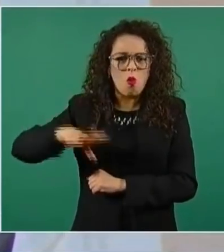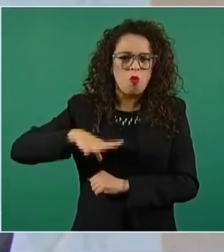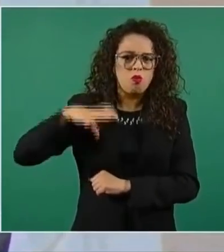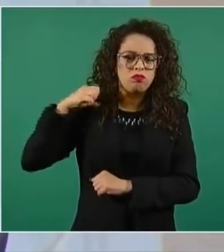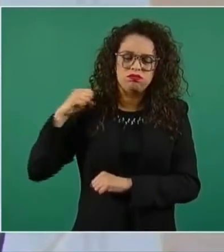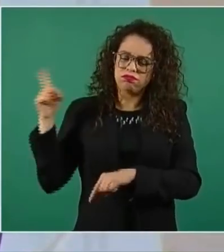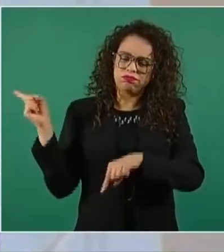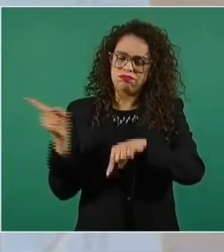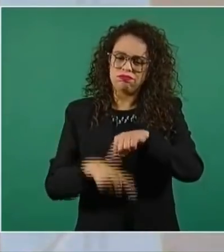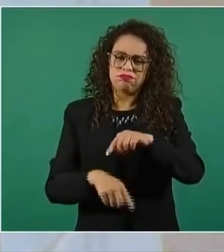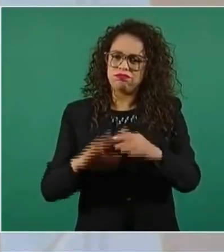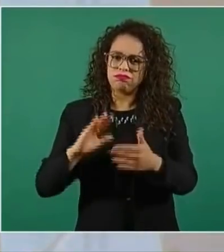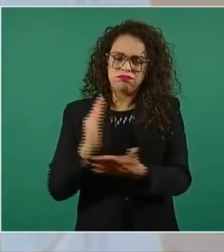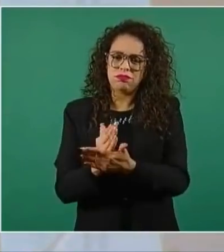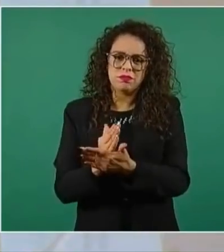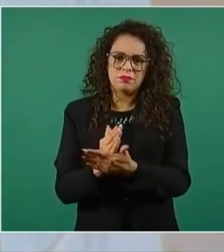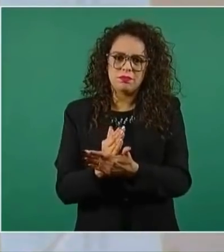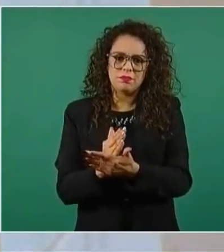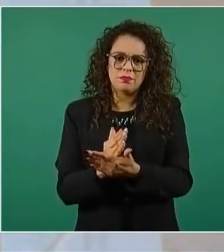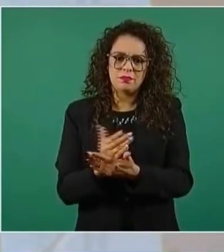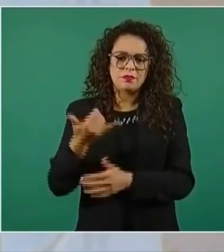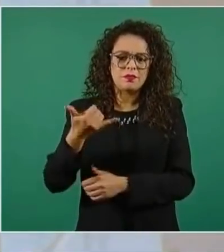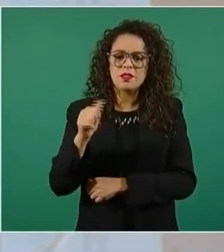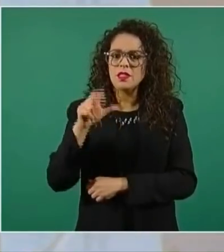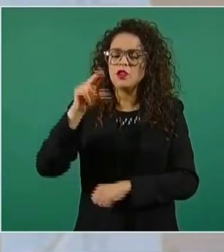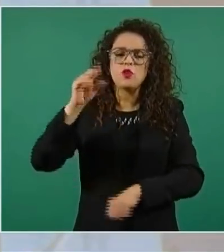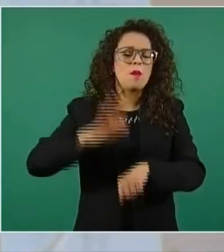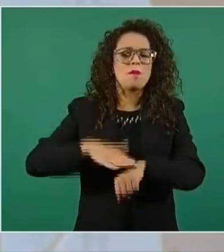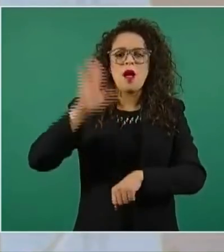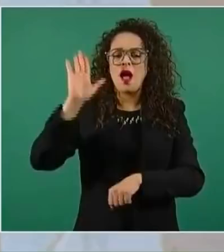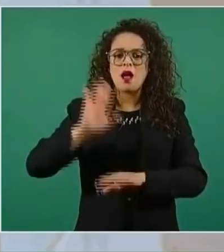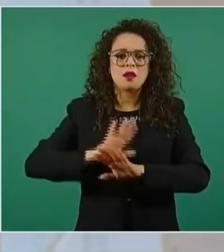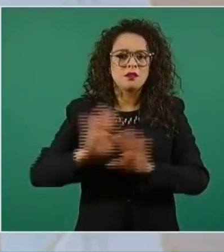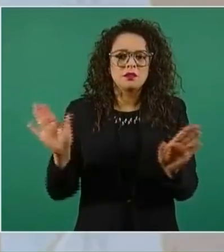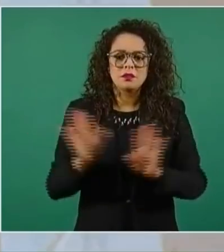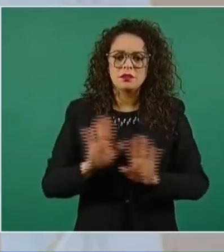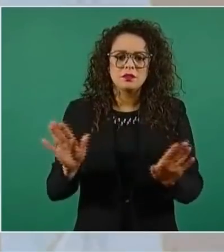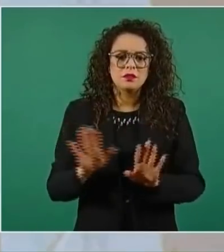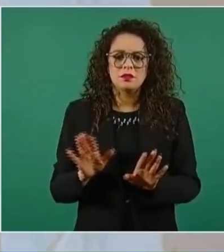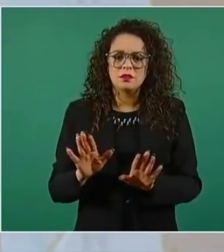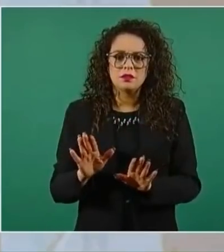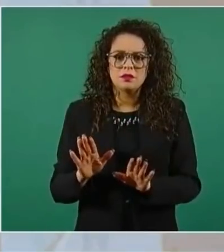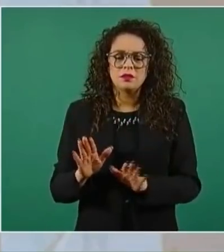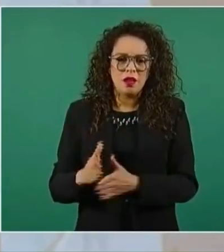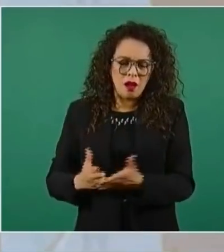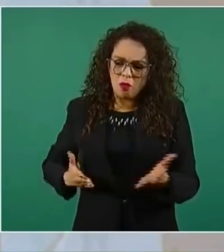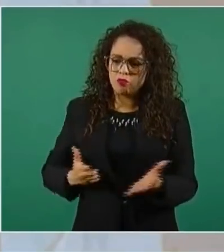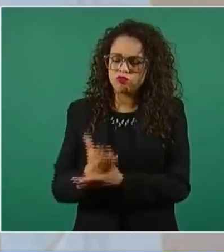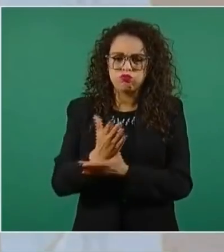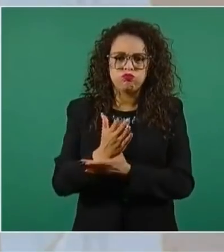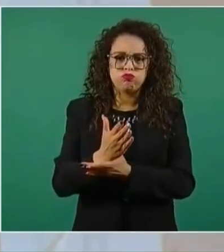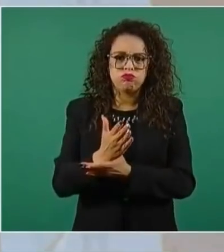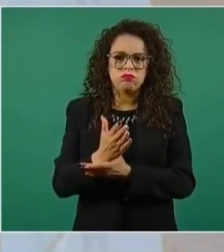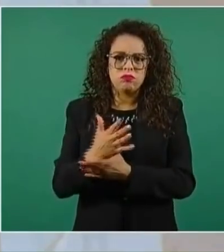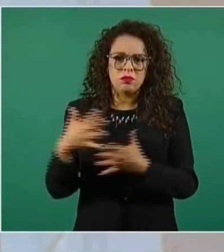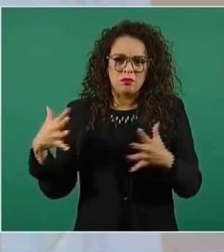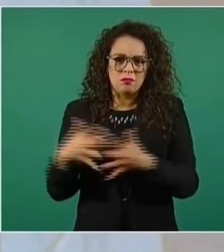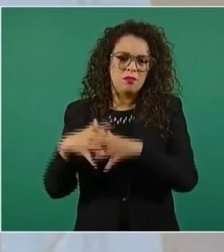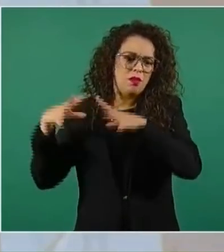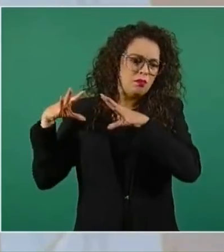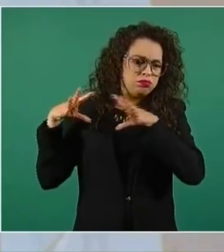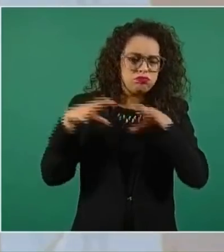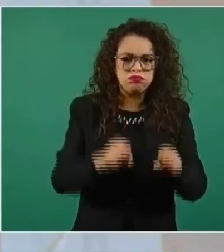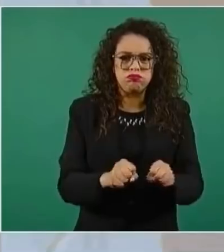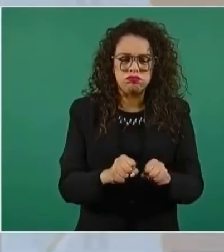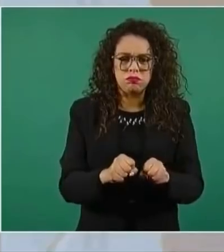y digamos nunca más una invasión, una ocupación o